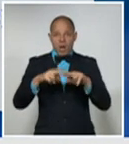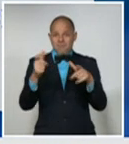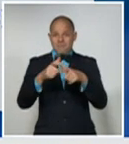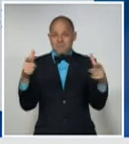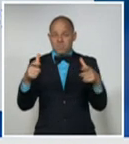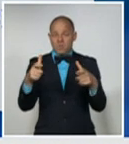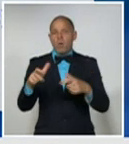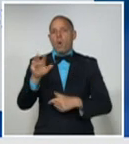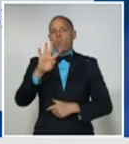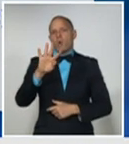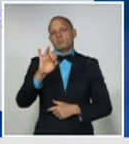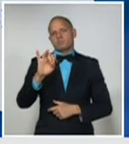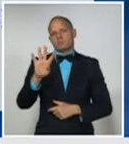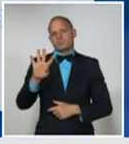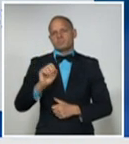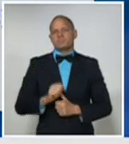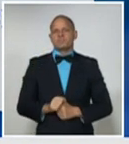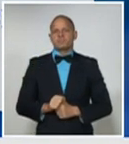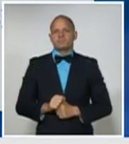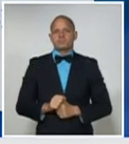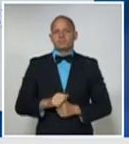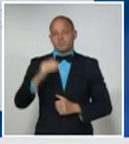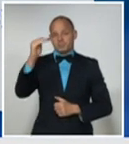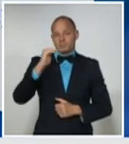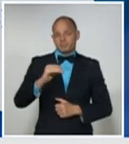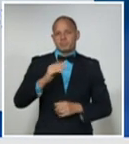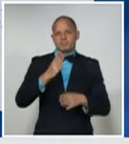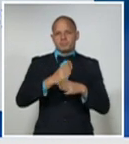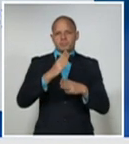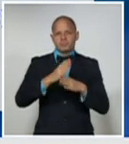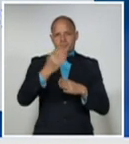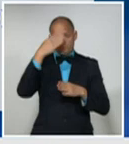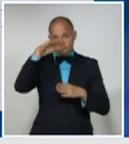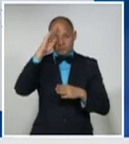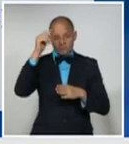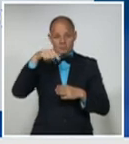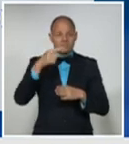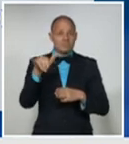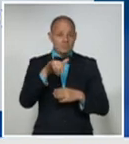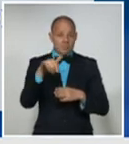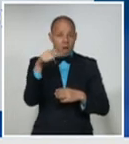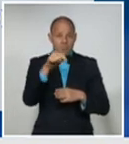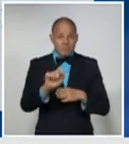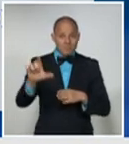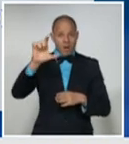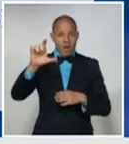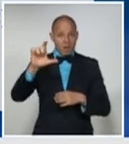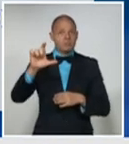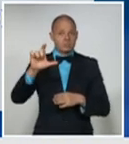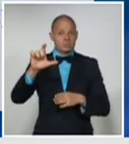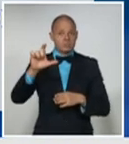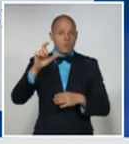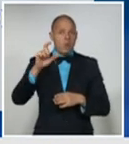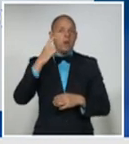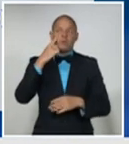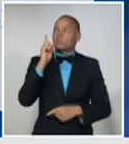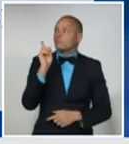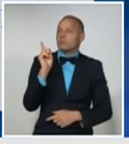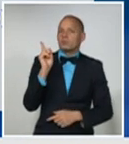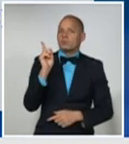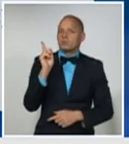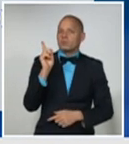474. Santiago de Cuba con una cifra impresionante, pudiéramos decir, de